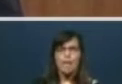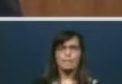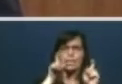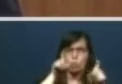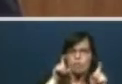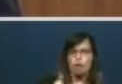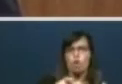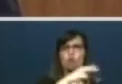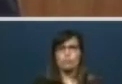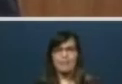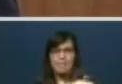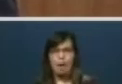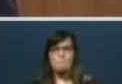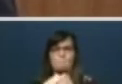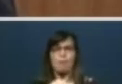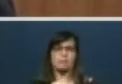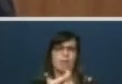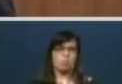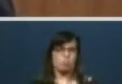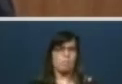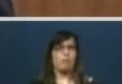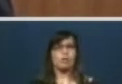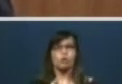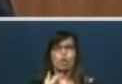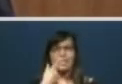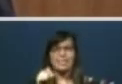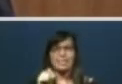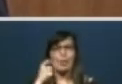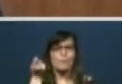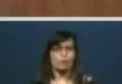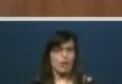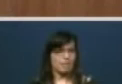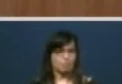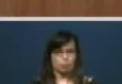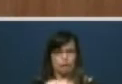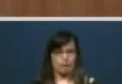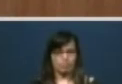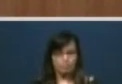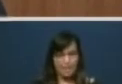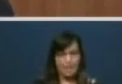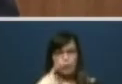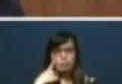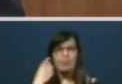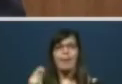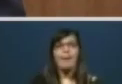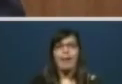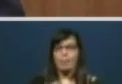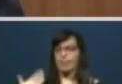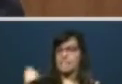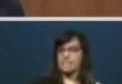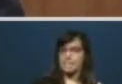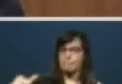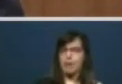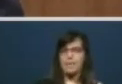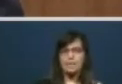y de las entidades locales 60 profesionales en total que han intensificado en las últimas semanas su labor